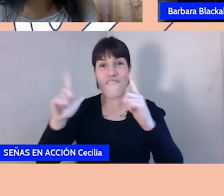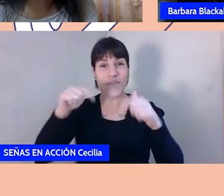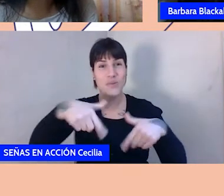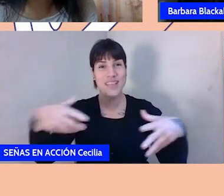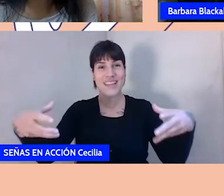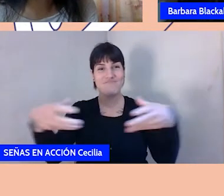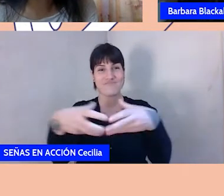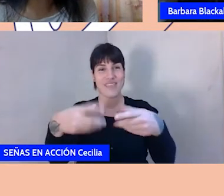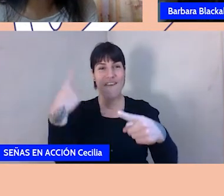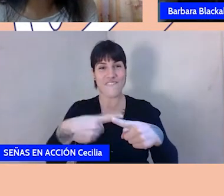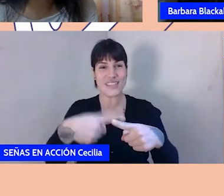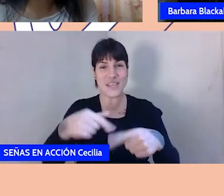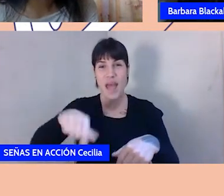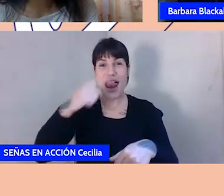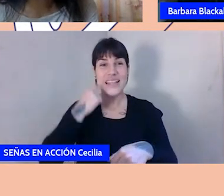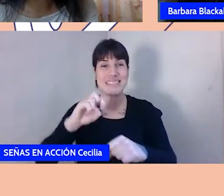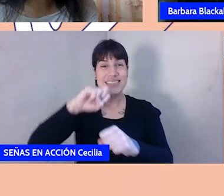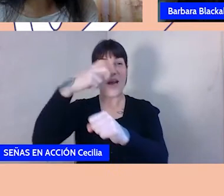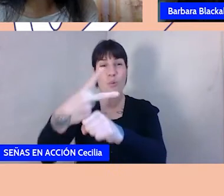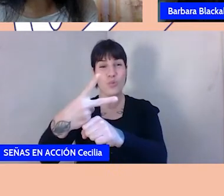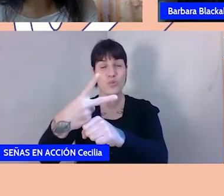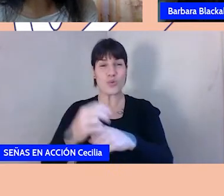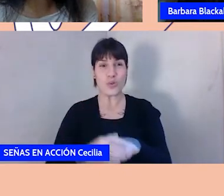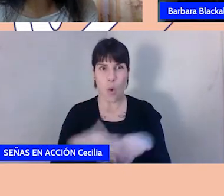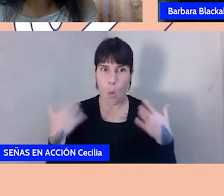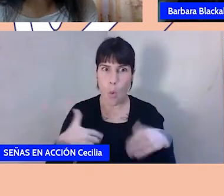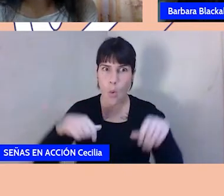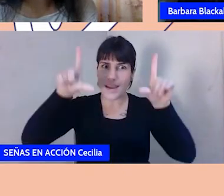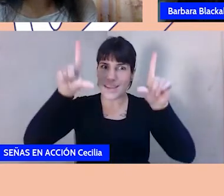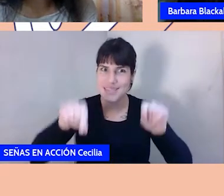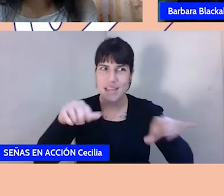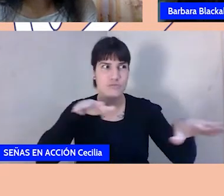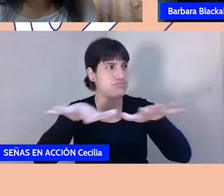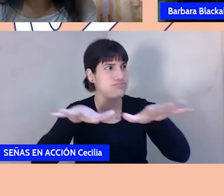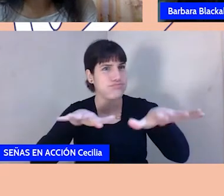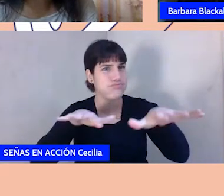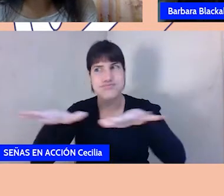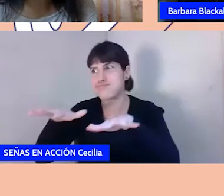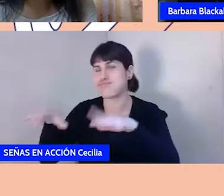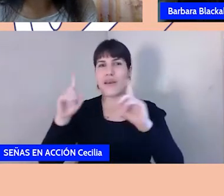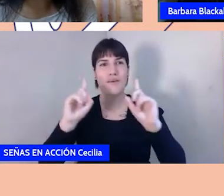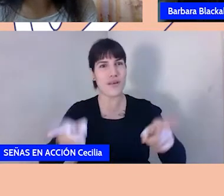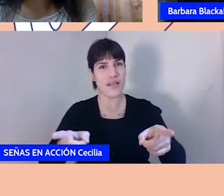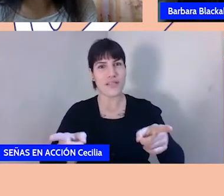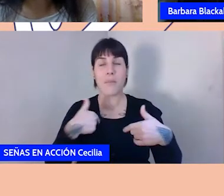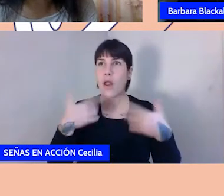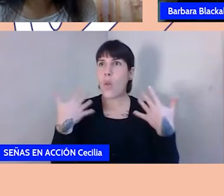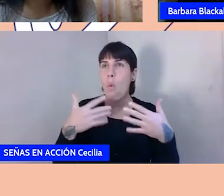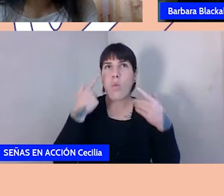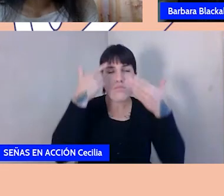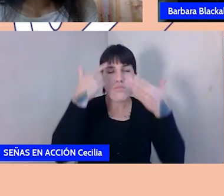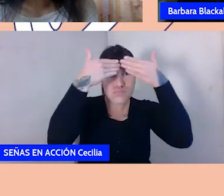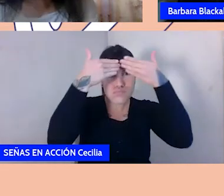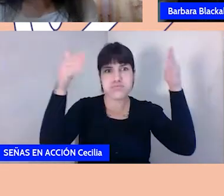en su segundo día, que está siendo bastante intenso, pero también bien enriquecedor por toda la temática que se está tocando.